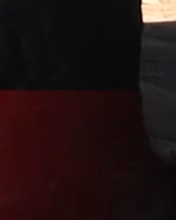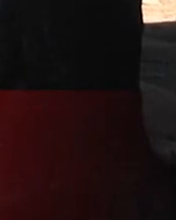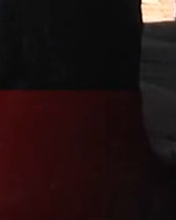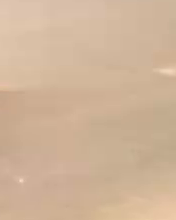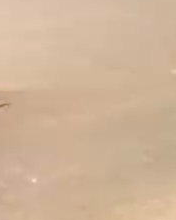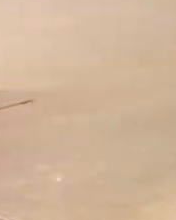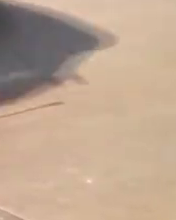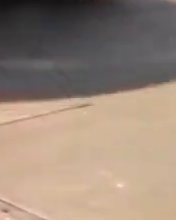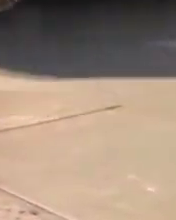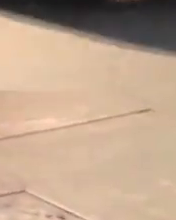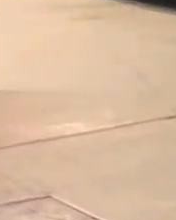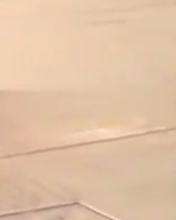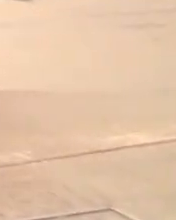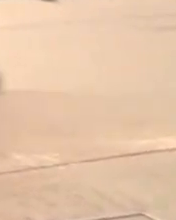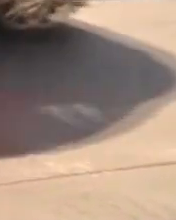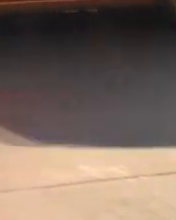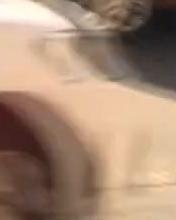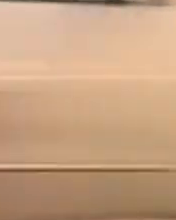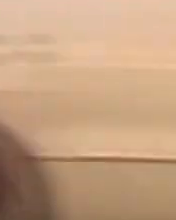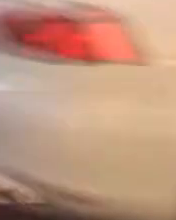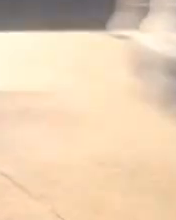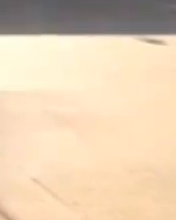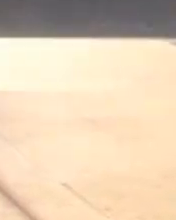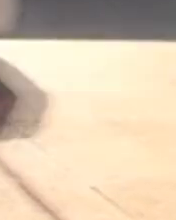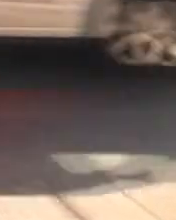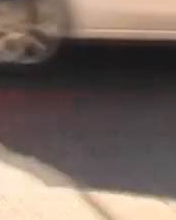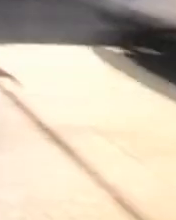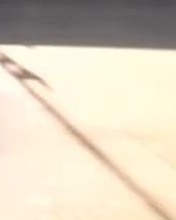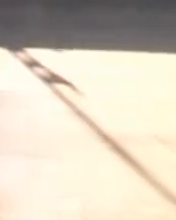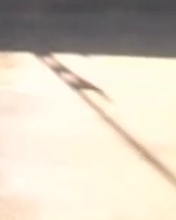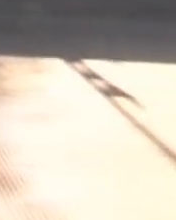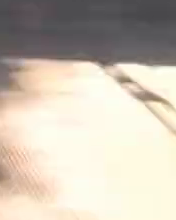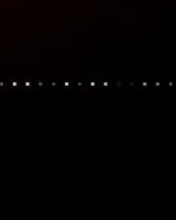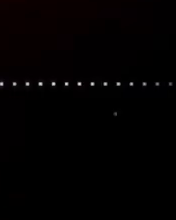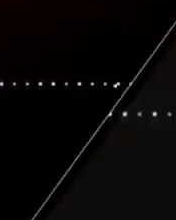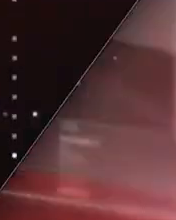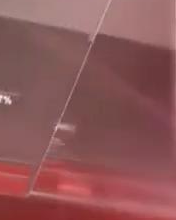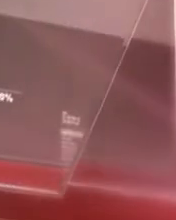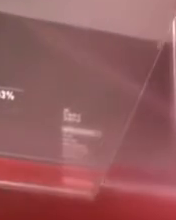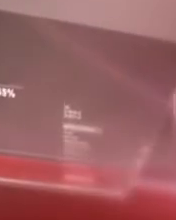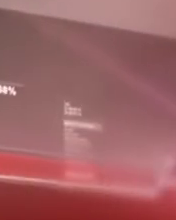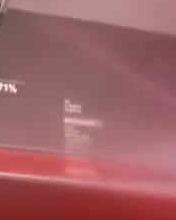planteó el gobierno federal para señal informativa violeta meléndez